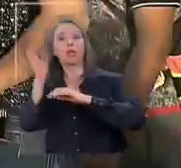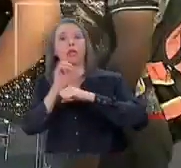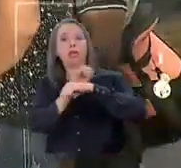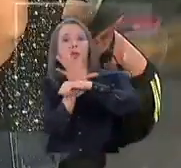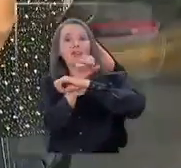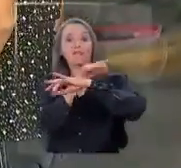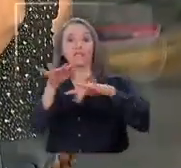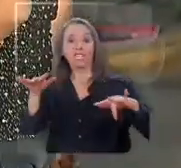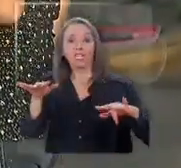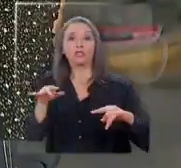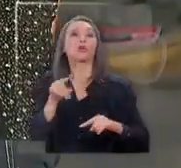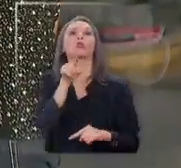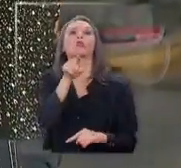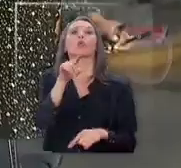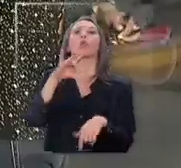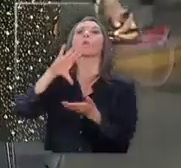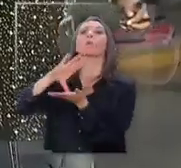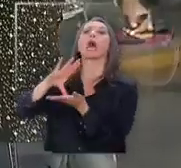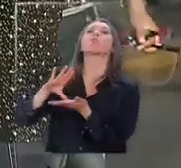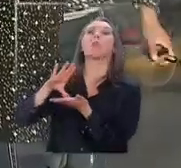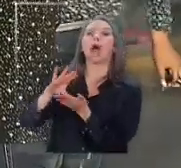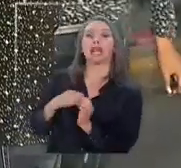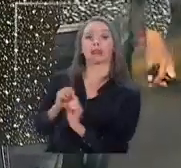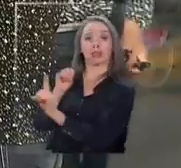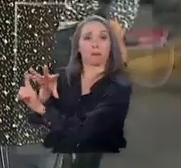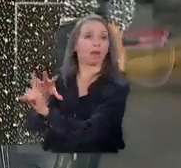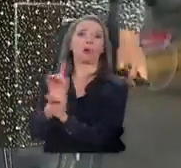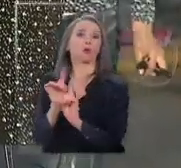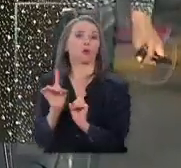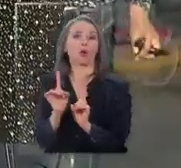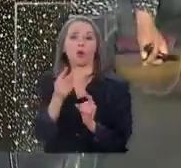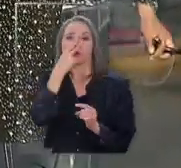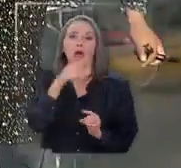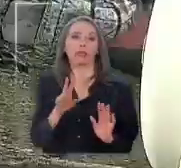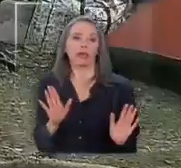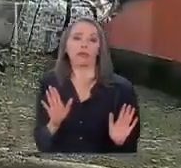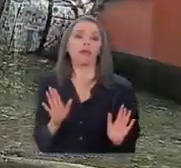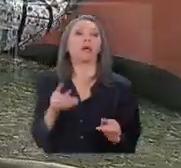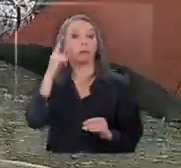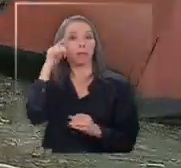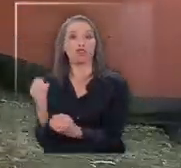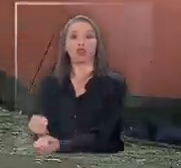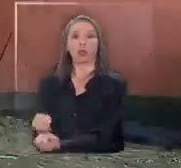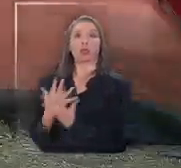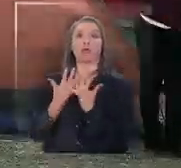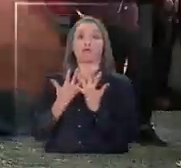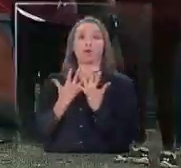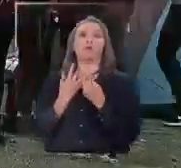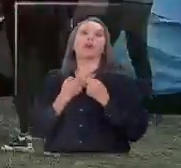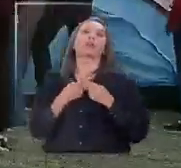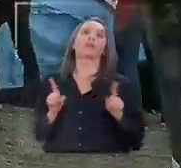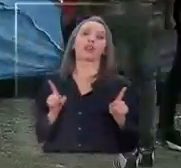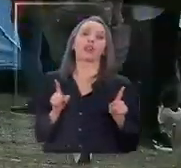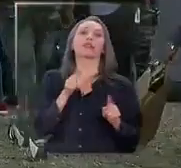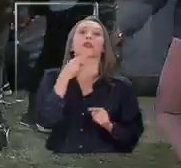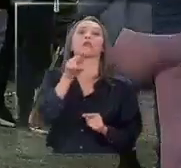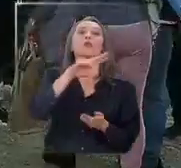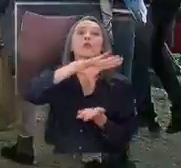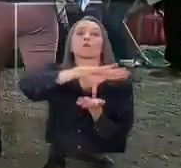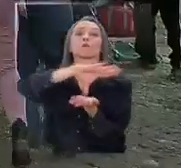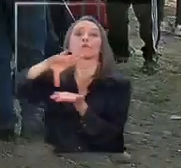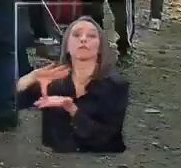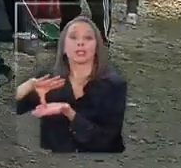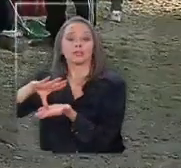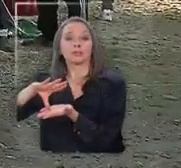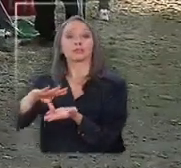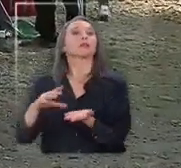no contagia por nacionalidad a nadie se contagia por su nacionalidad pero las consecuencias si vemos que son distintas y lo que vemos que